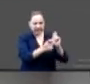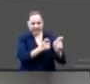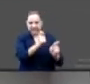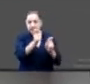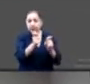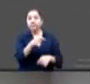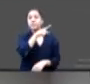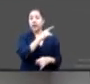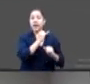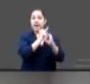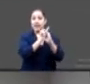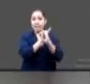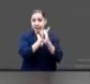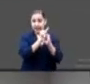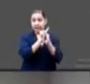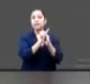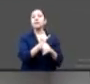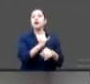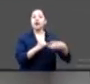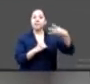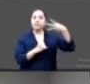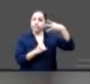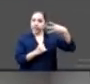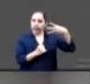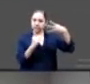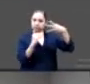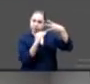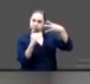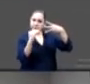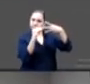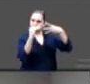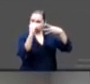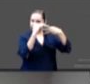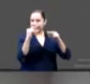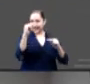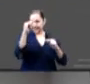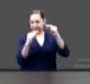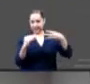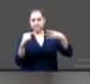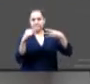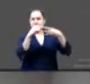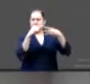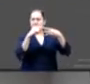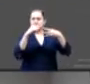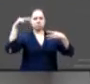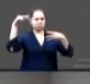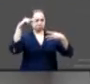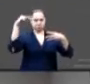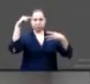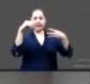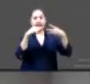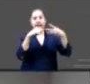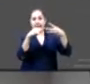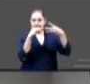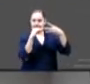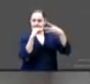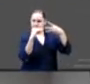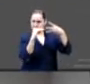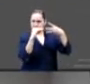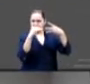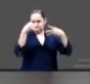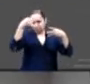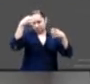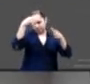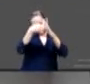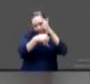tres etapas o en tres esferas, en tres niveles. El nivel superficial, el nivel profundo y el nivel oscuro. Nosotros,